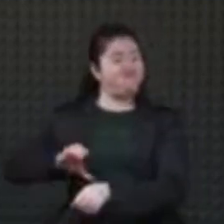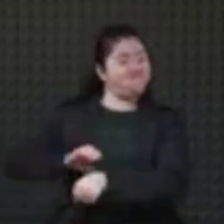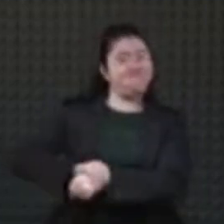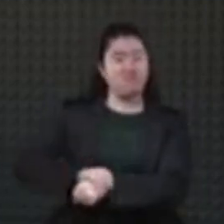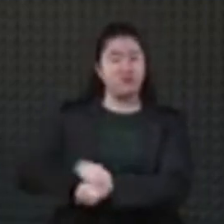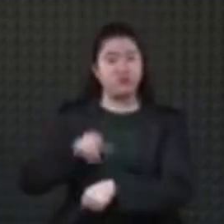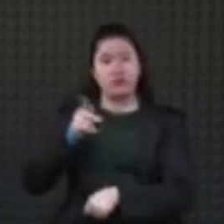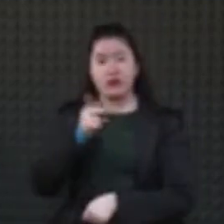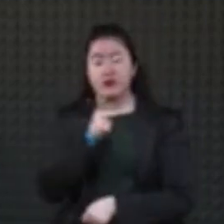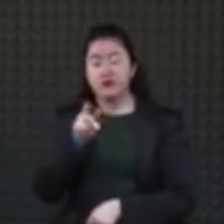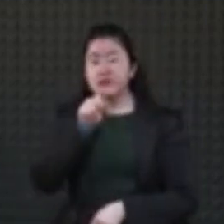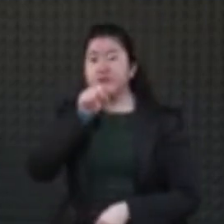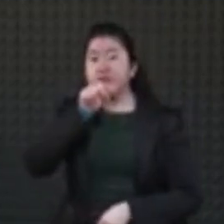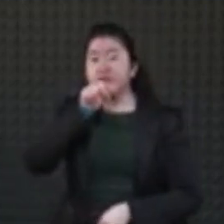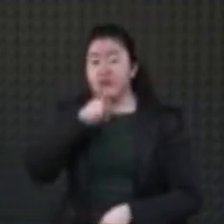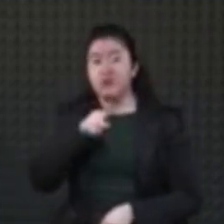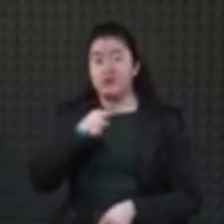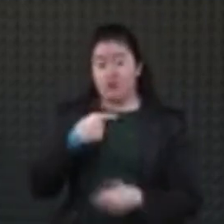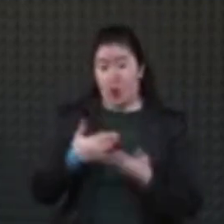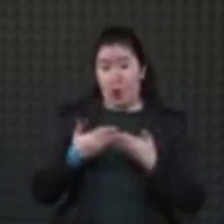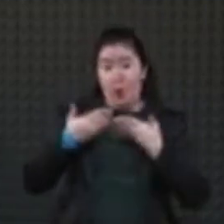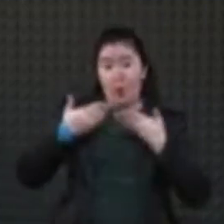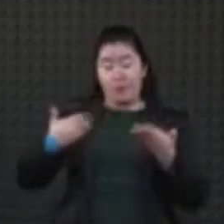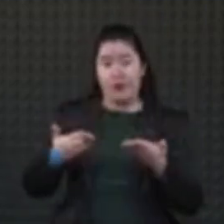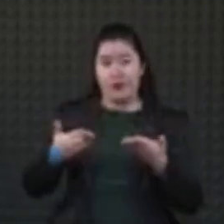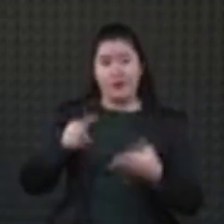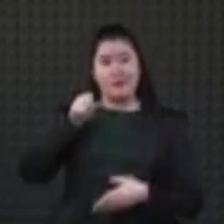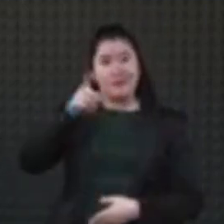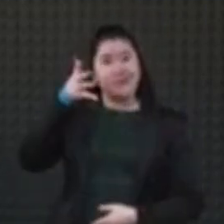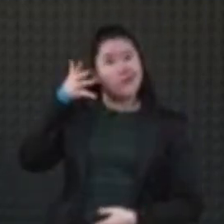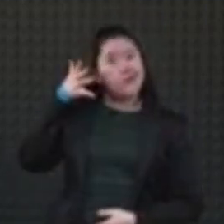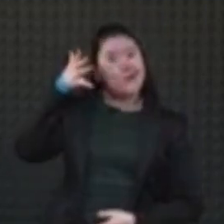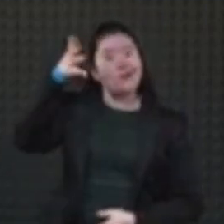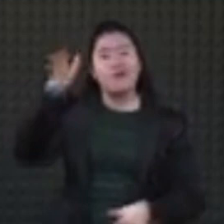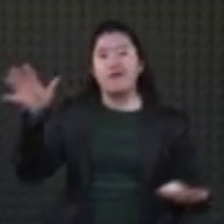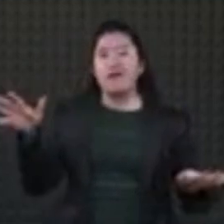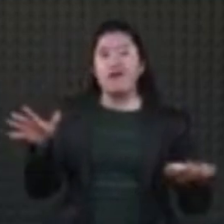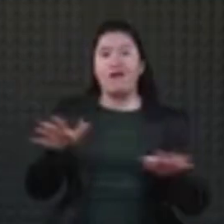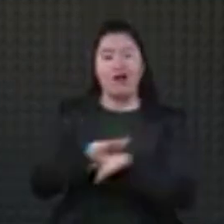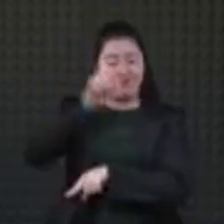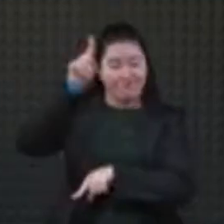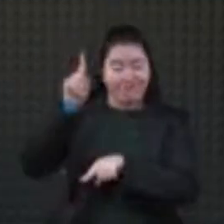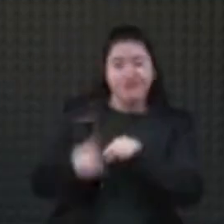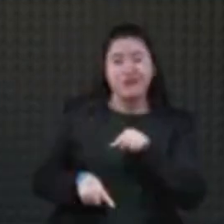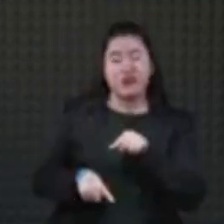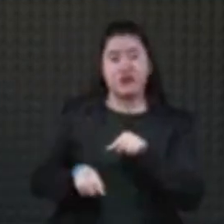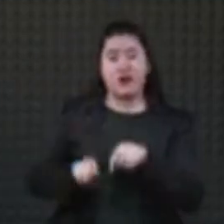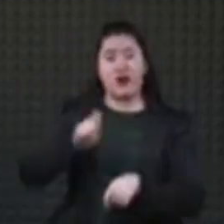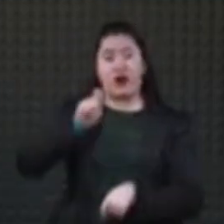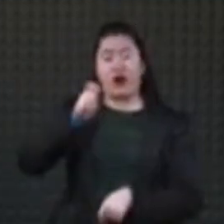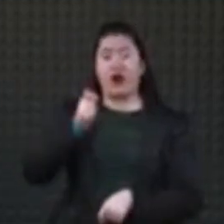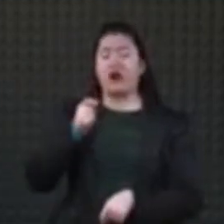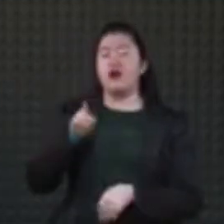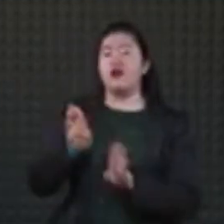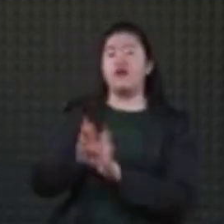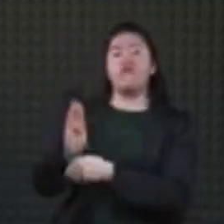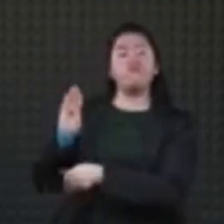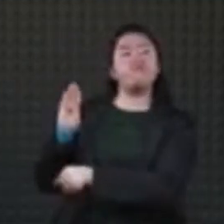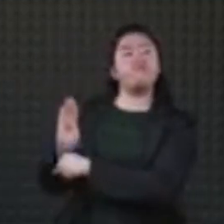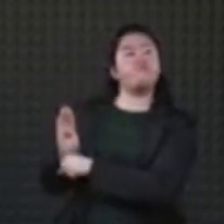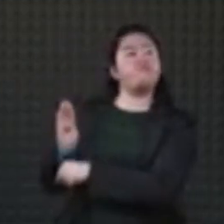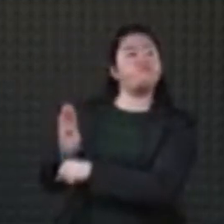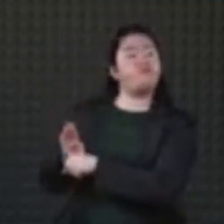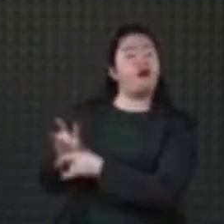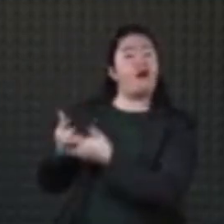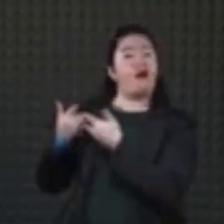presente, pero también aniquila un futuro. El silencio histórico se vuelve un ancla que invita a la